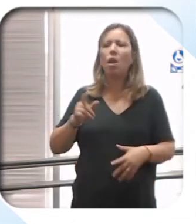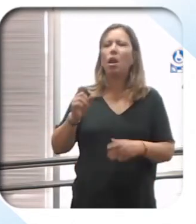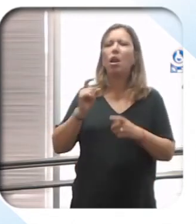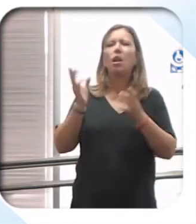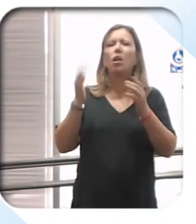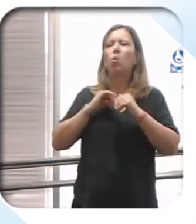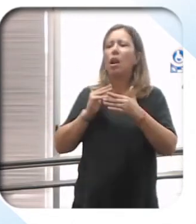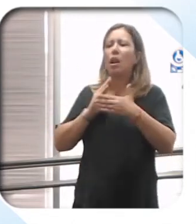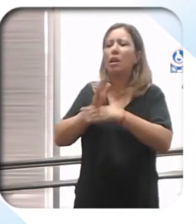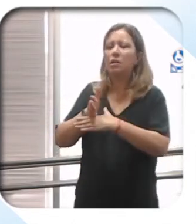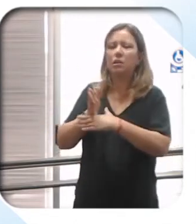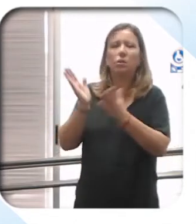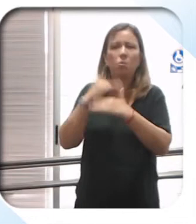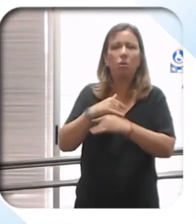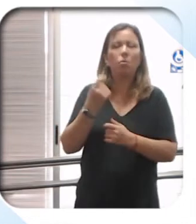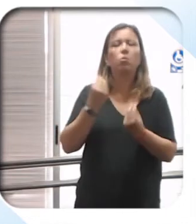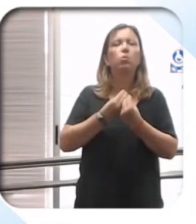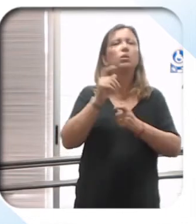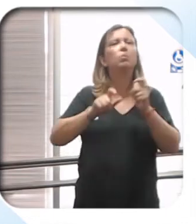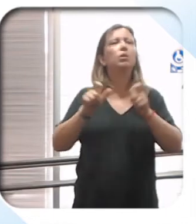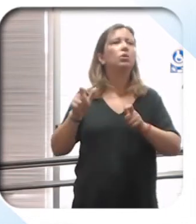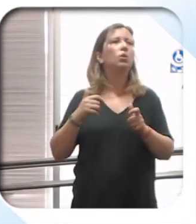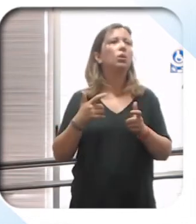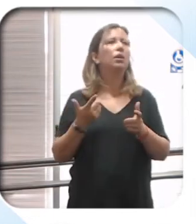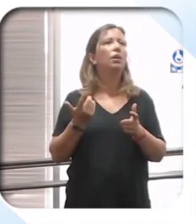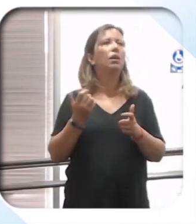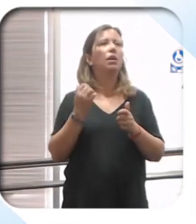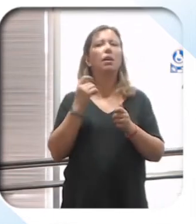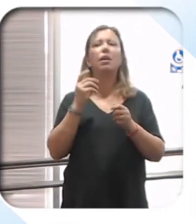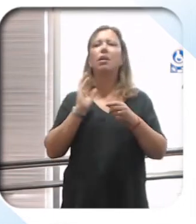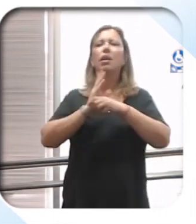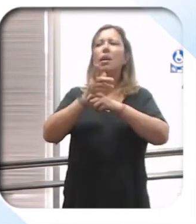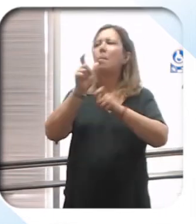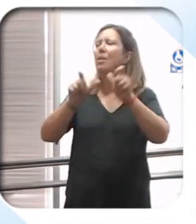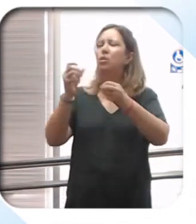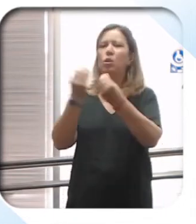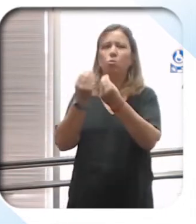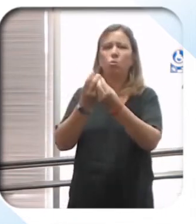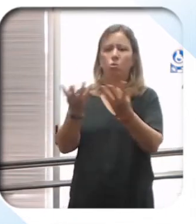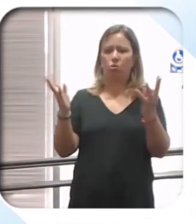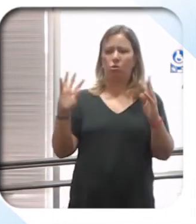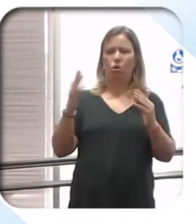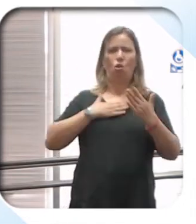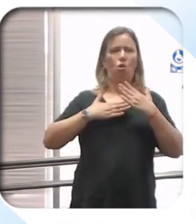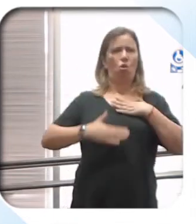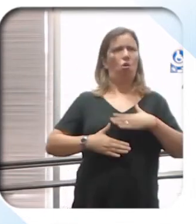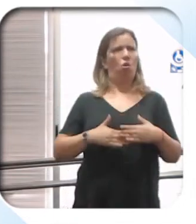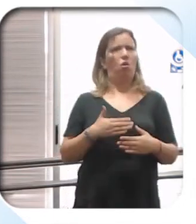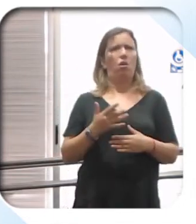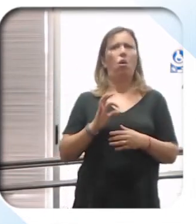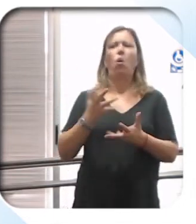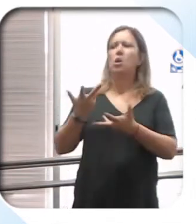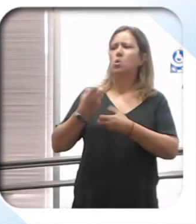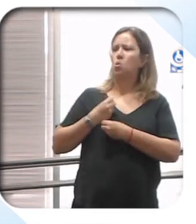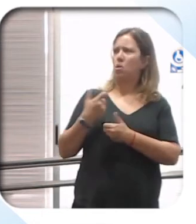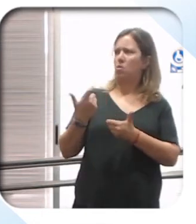son niños que acceden muchas personas a su cuerpo para